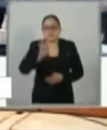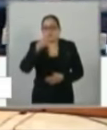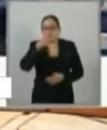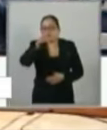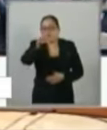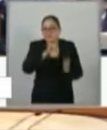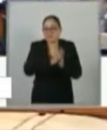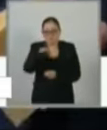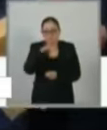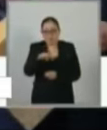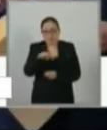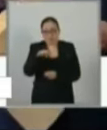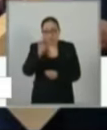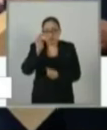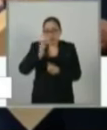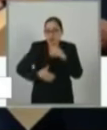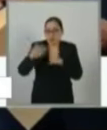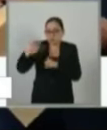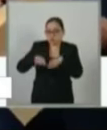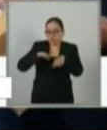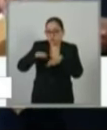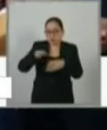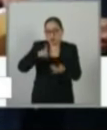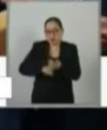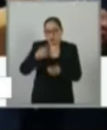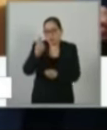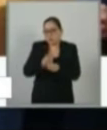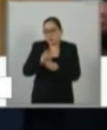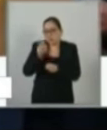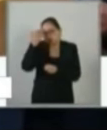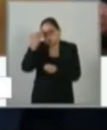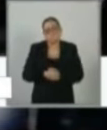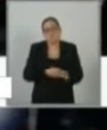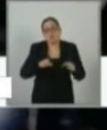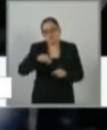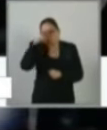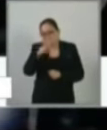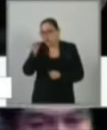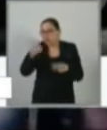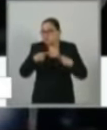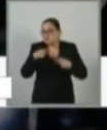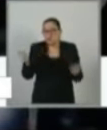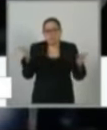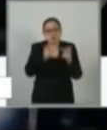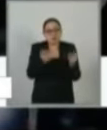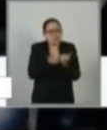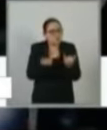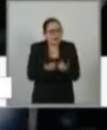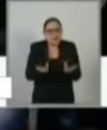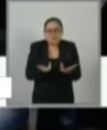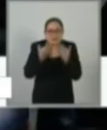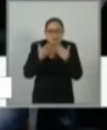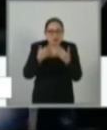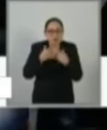evitado, pero sí reducir la corrupción y por tanto la impunidad. Vuelvo a la primera, al primer planteamiento que te hicimos, Diego, hace